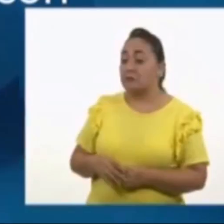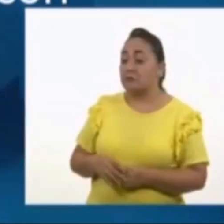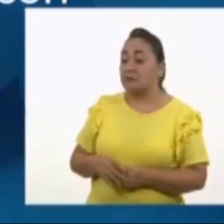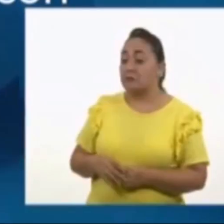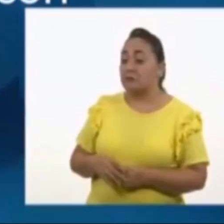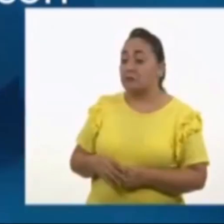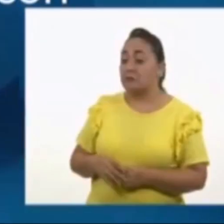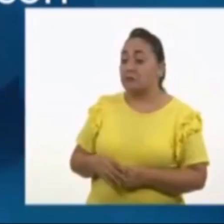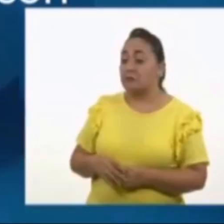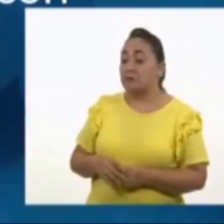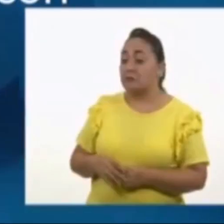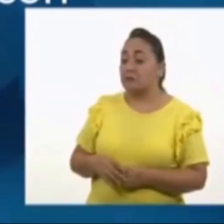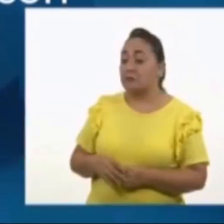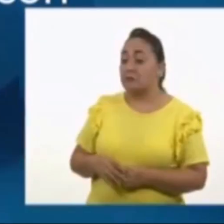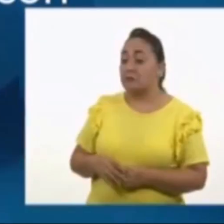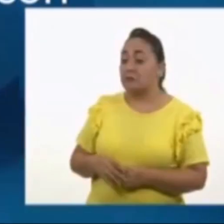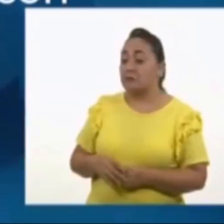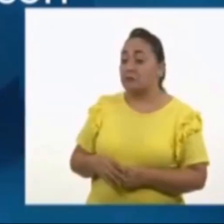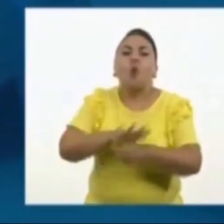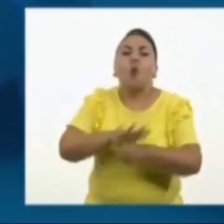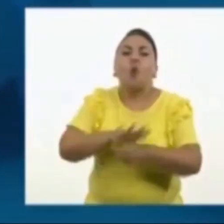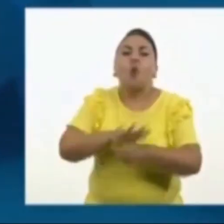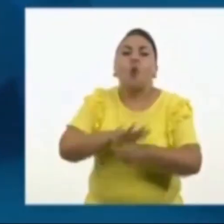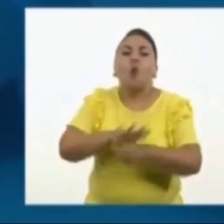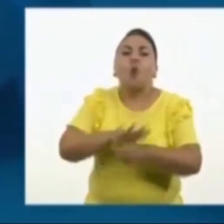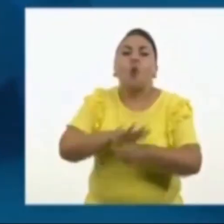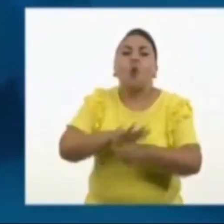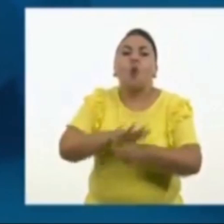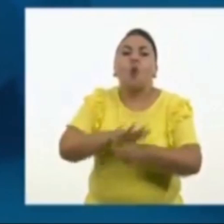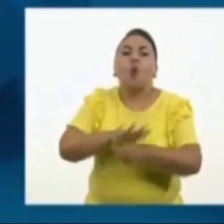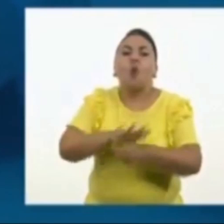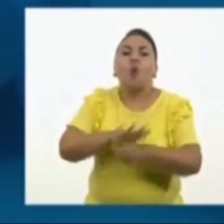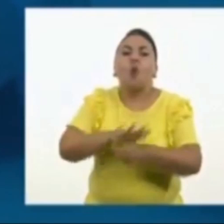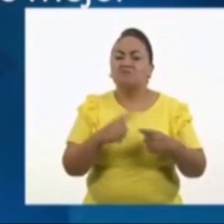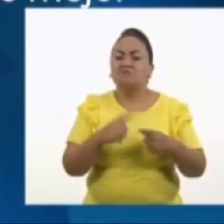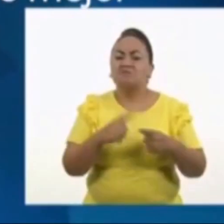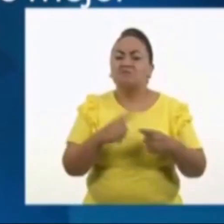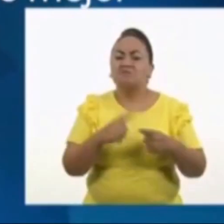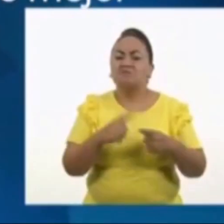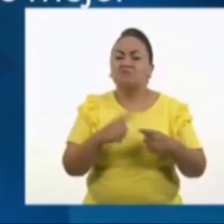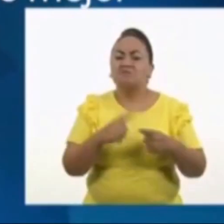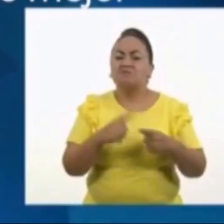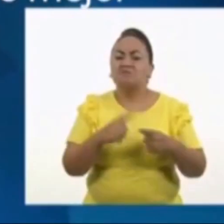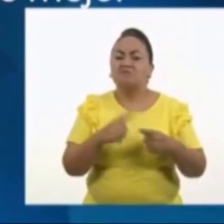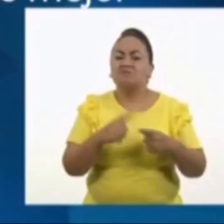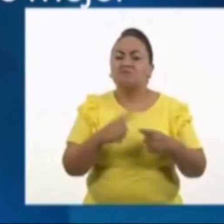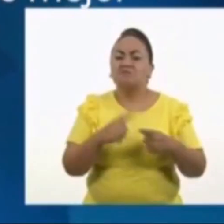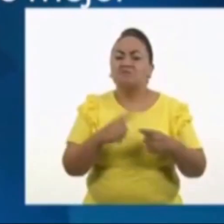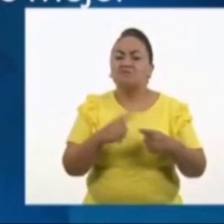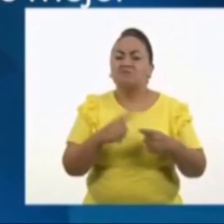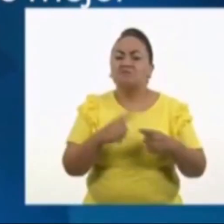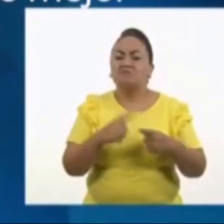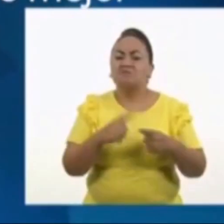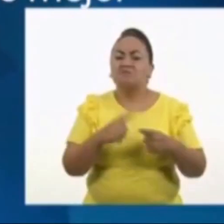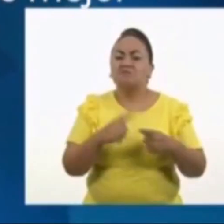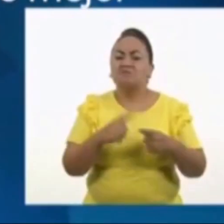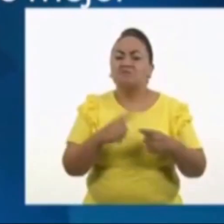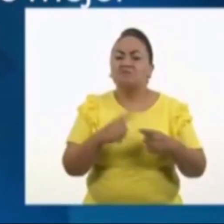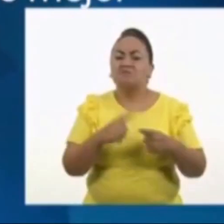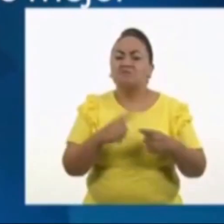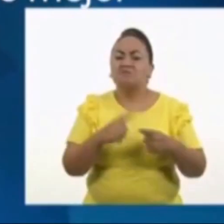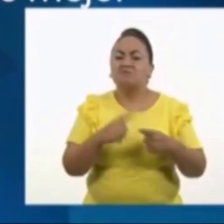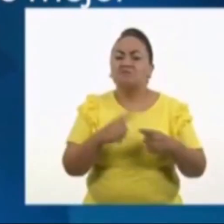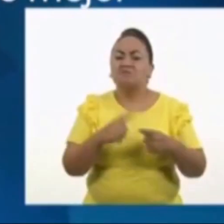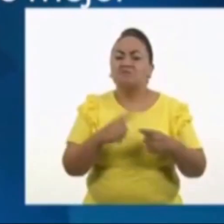un espacio con una buena iluminación solar. ¿Qué material vamos a usar? Después sería elegir un recipiente para tu huerto.